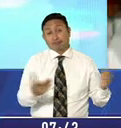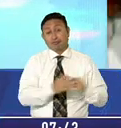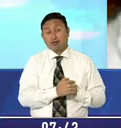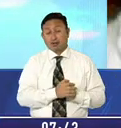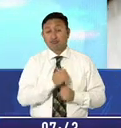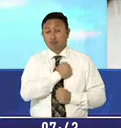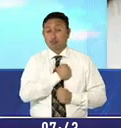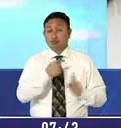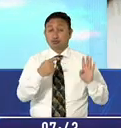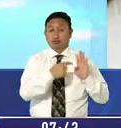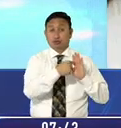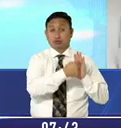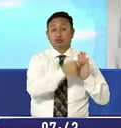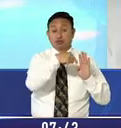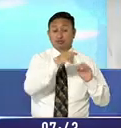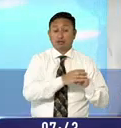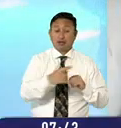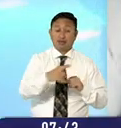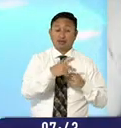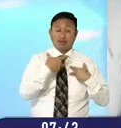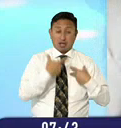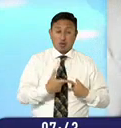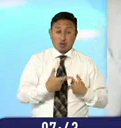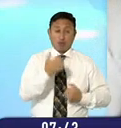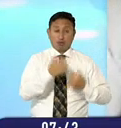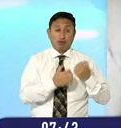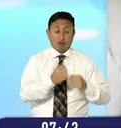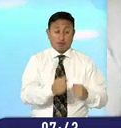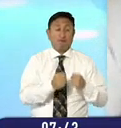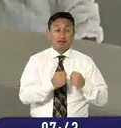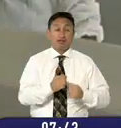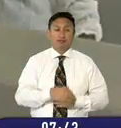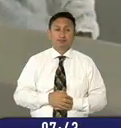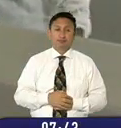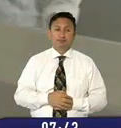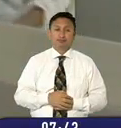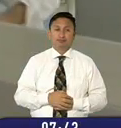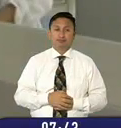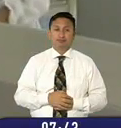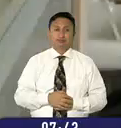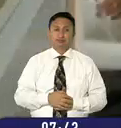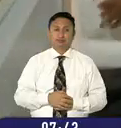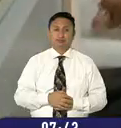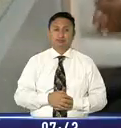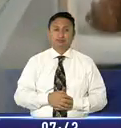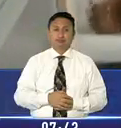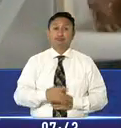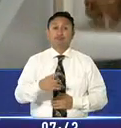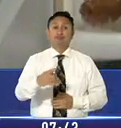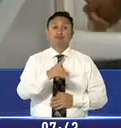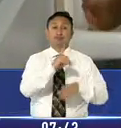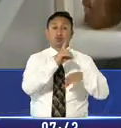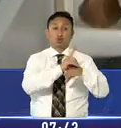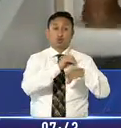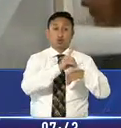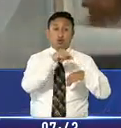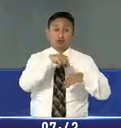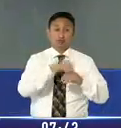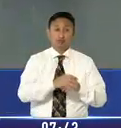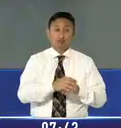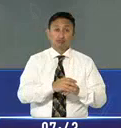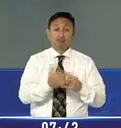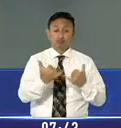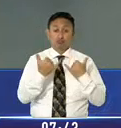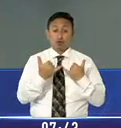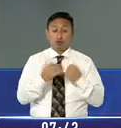desafortunadamente que tener complicaciones pulmonares, en este caso neumonía. Grace Herón también es neumóloga. Recalca que la situación que se vive